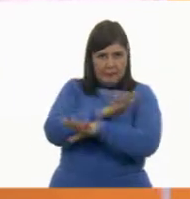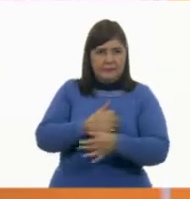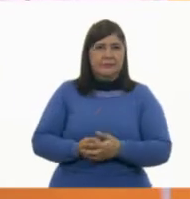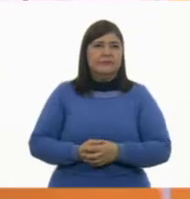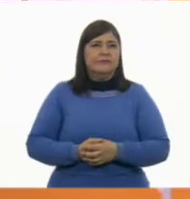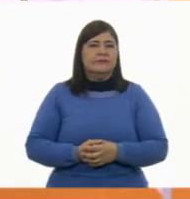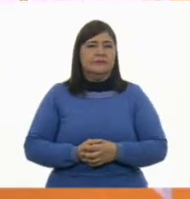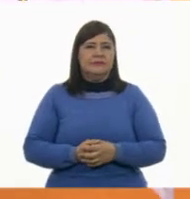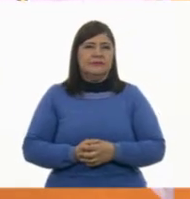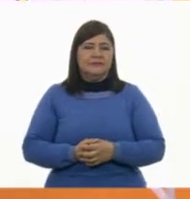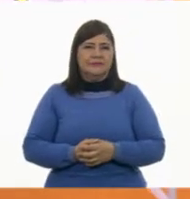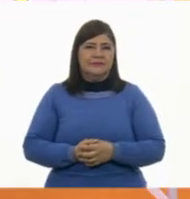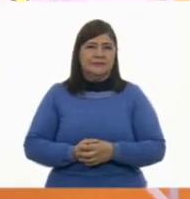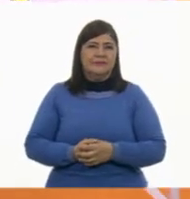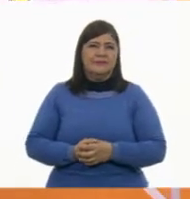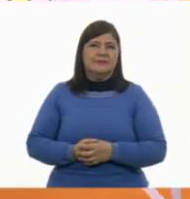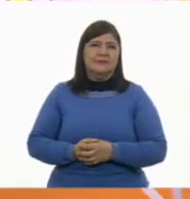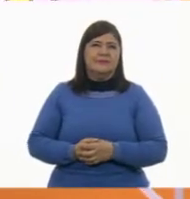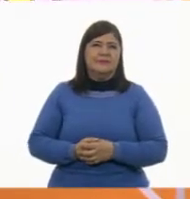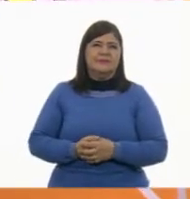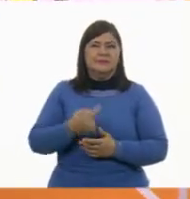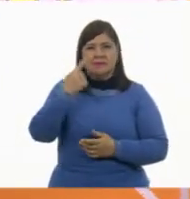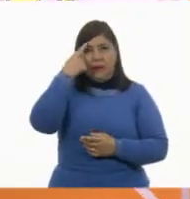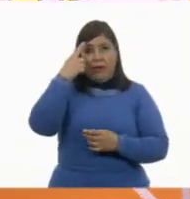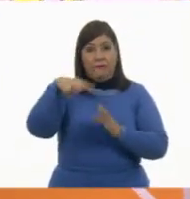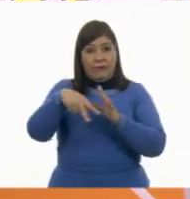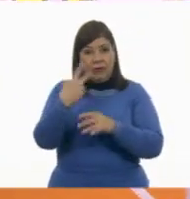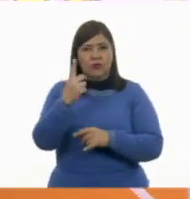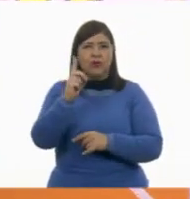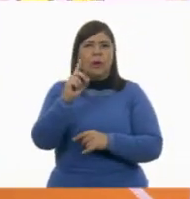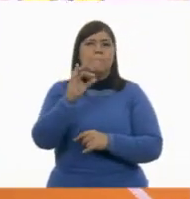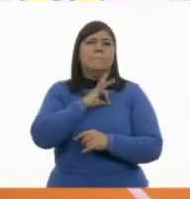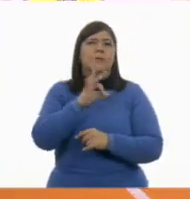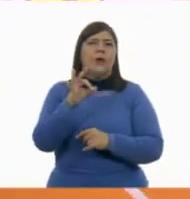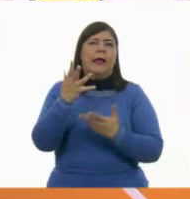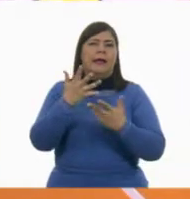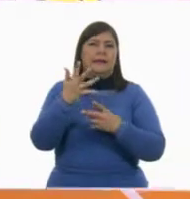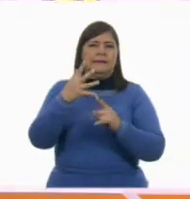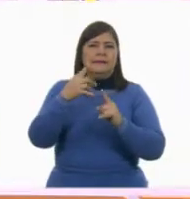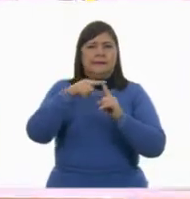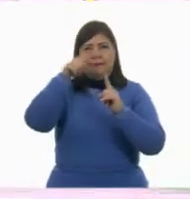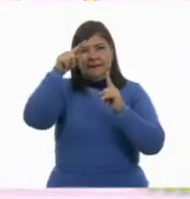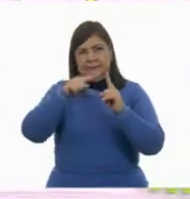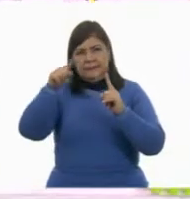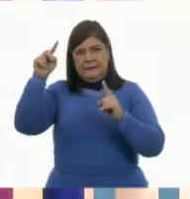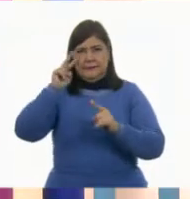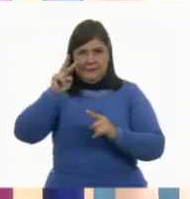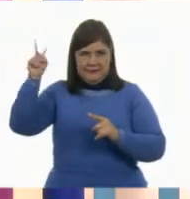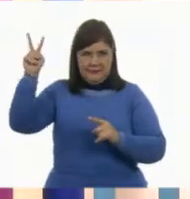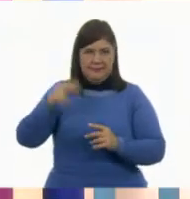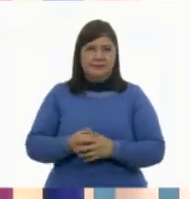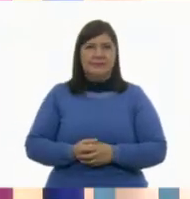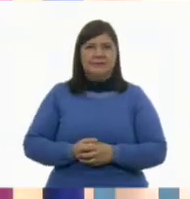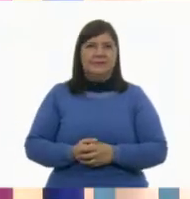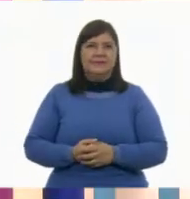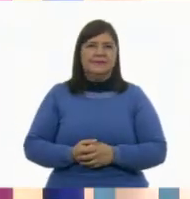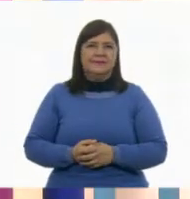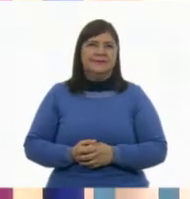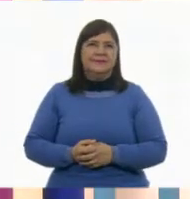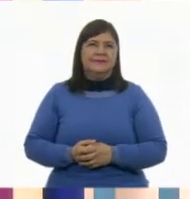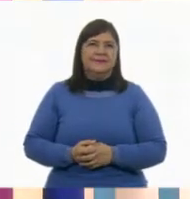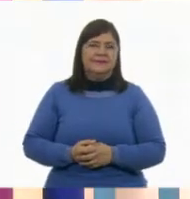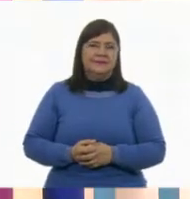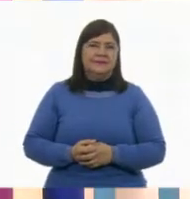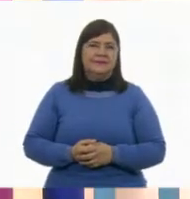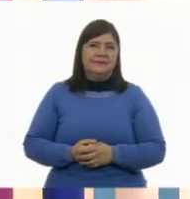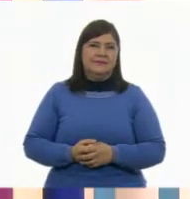Y para que no se quede ahí vacío, hacemos un zigzag. Sí. Un zigzag. Hacemos un